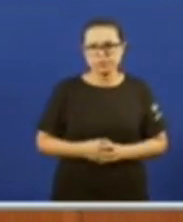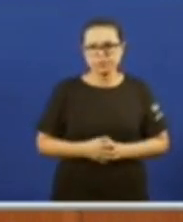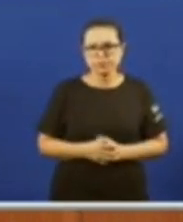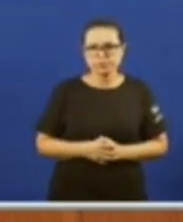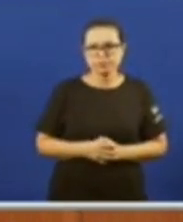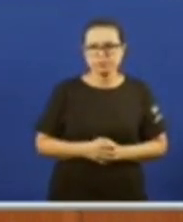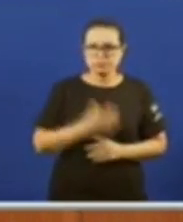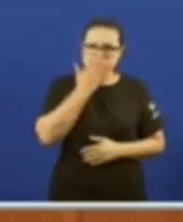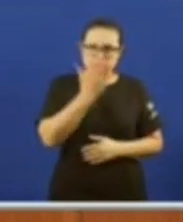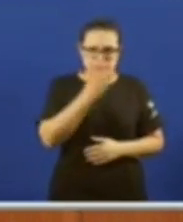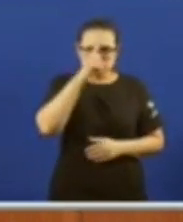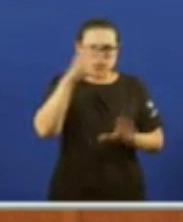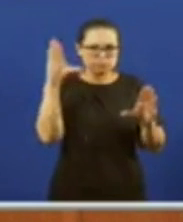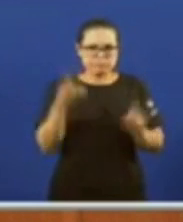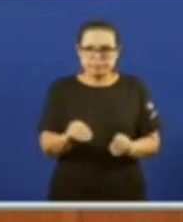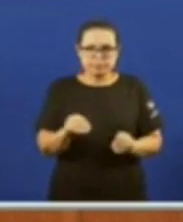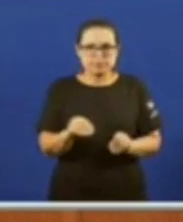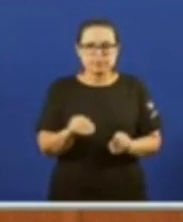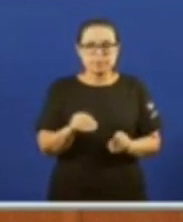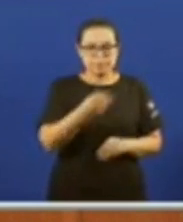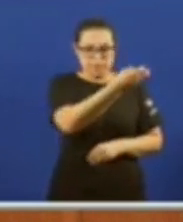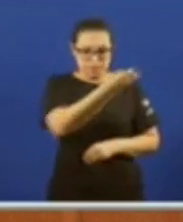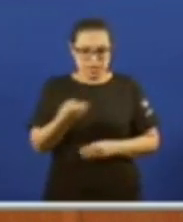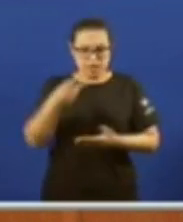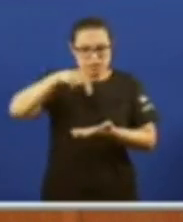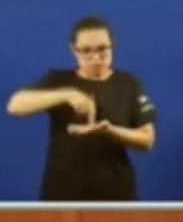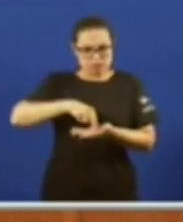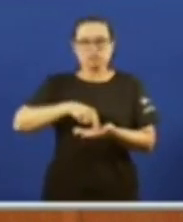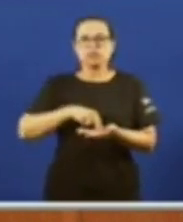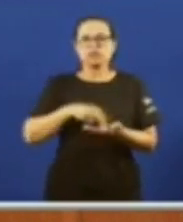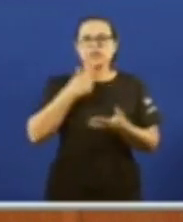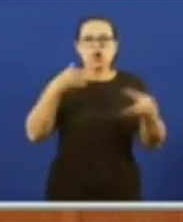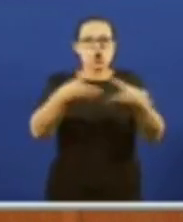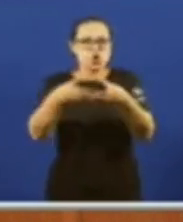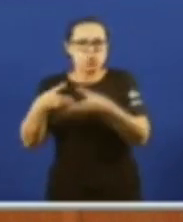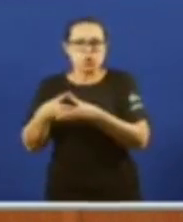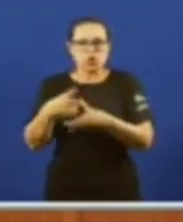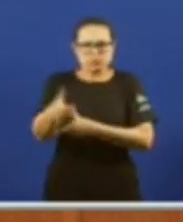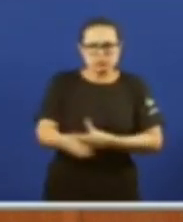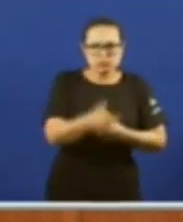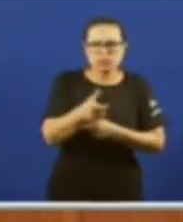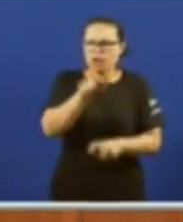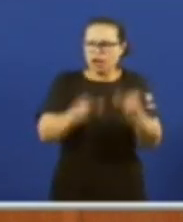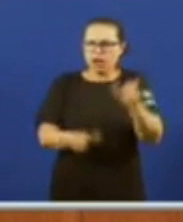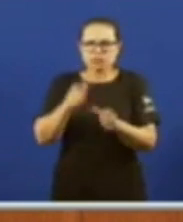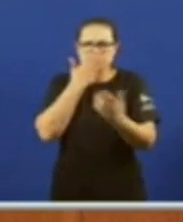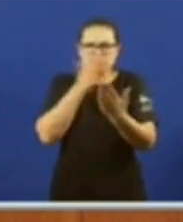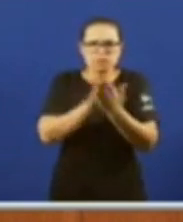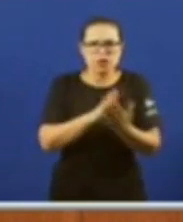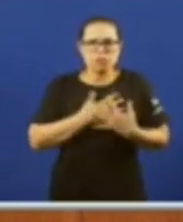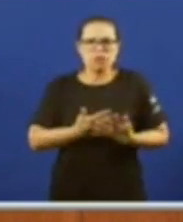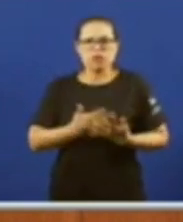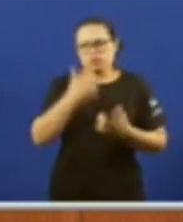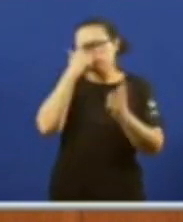min sorpréndeme, non? Vostede ven aquí di que alaba o traballo de todos os brigadistas, de toda a xente que estuvo loitando contra o lume. Ai, agora